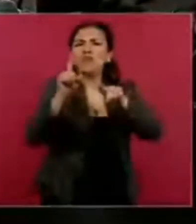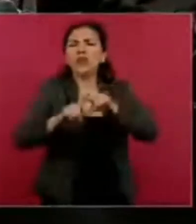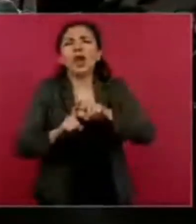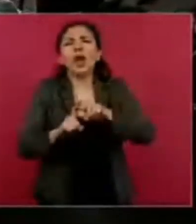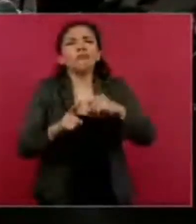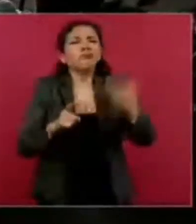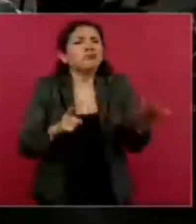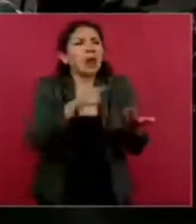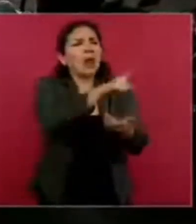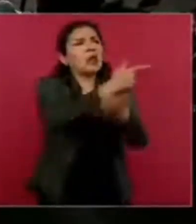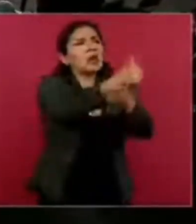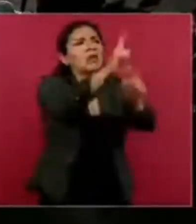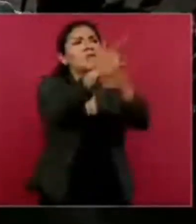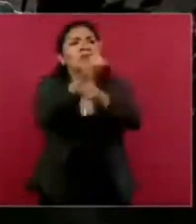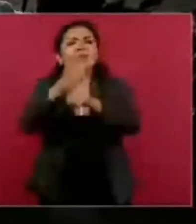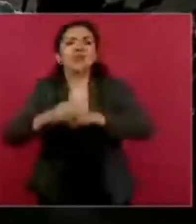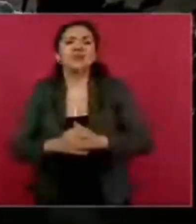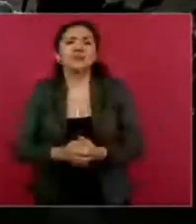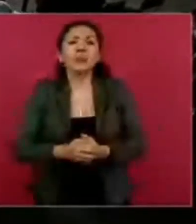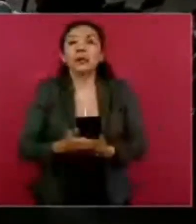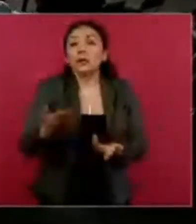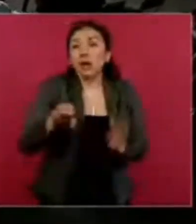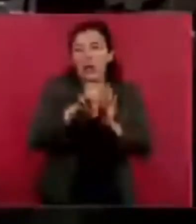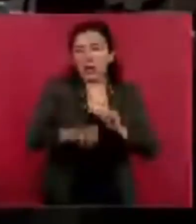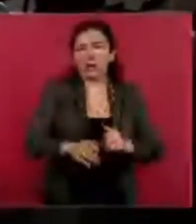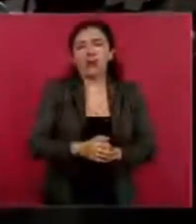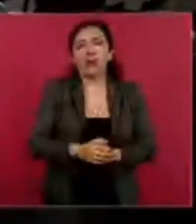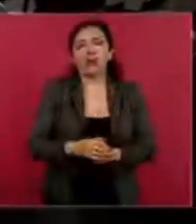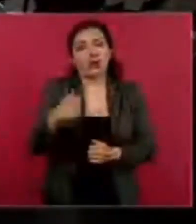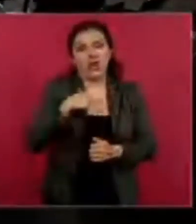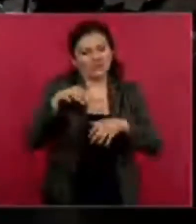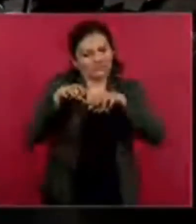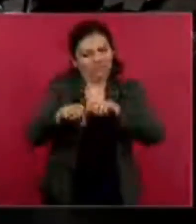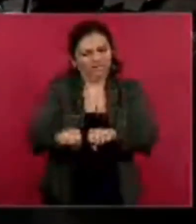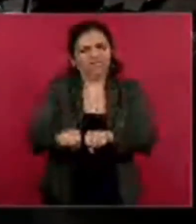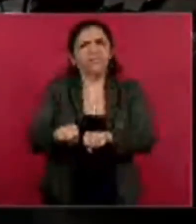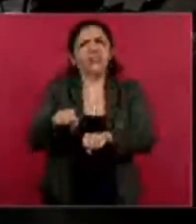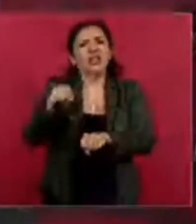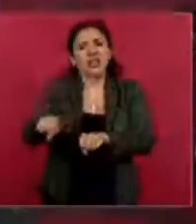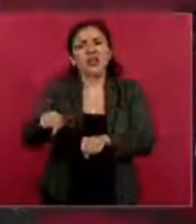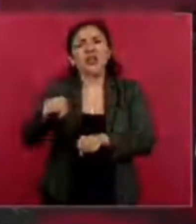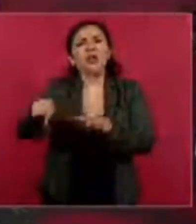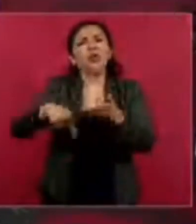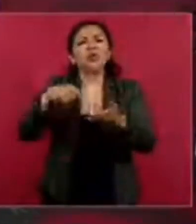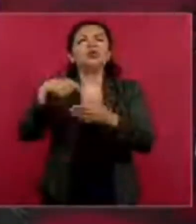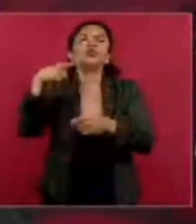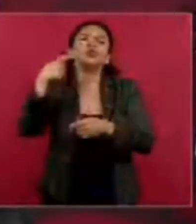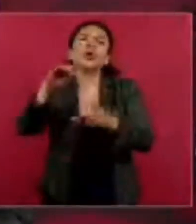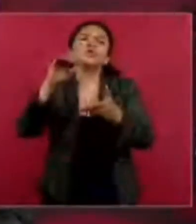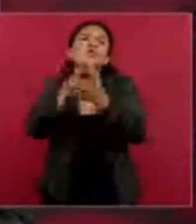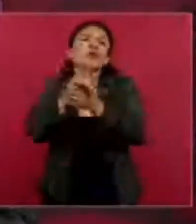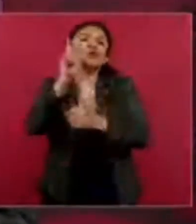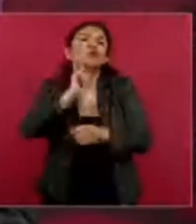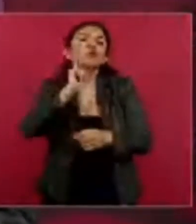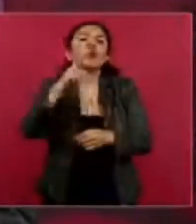liberaron los bienes congelados de la esposa de